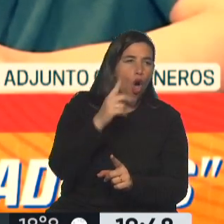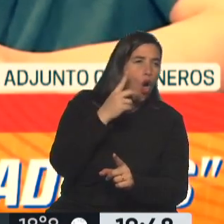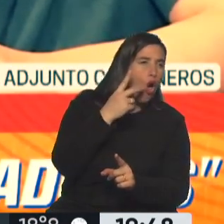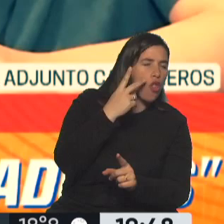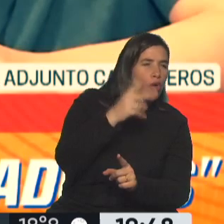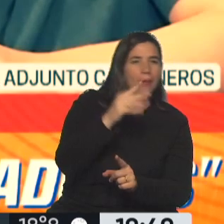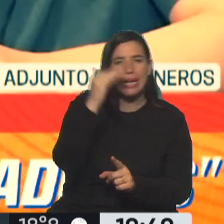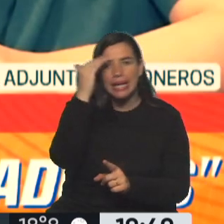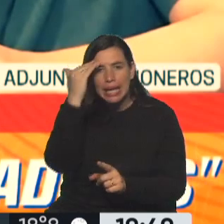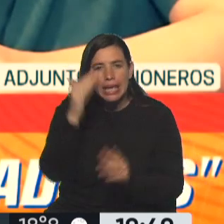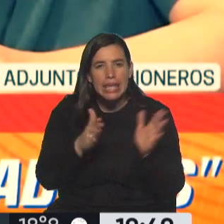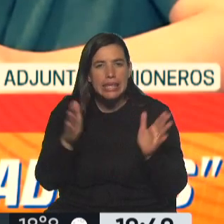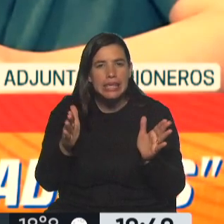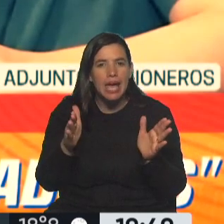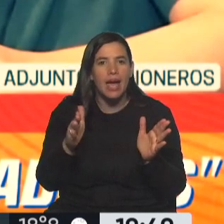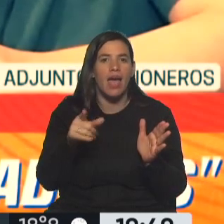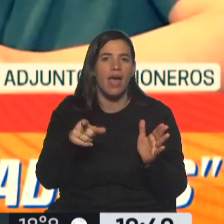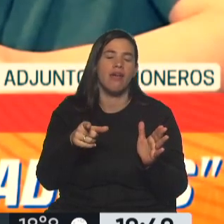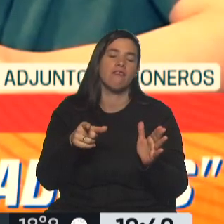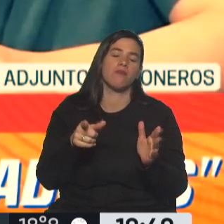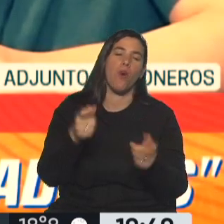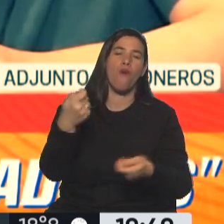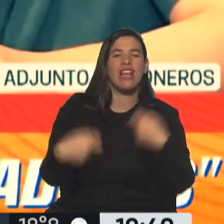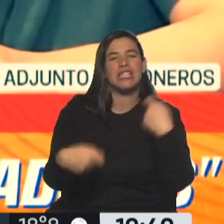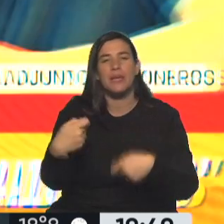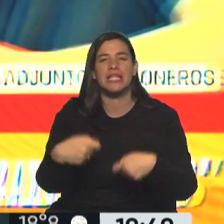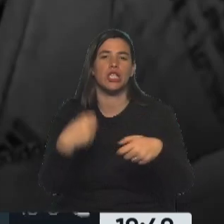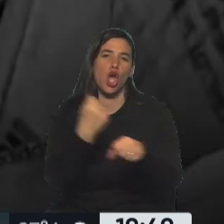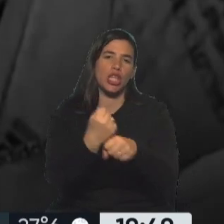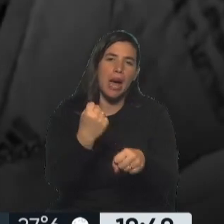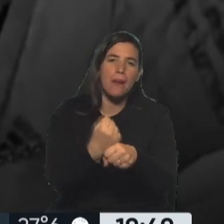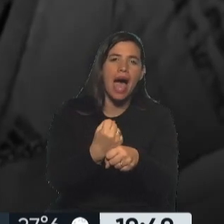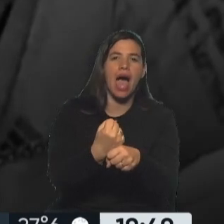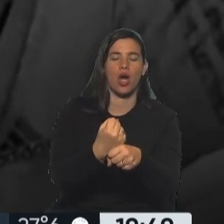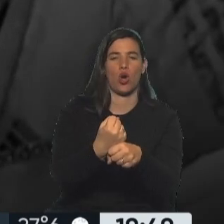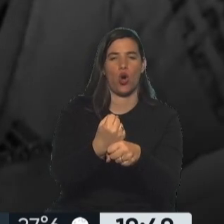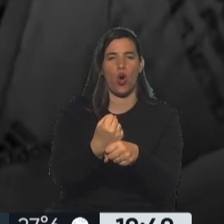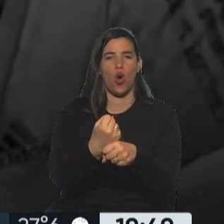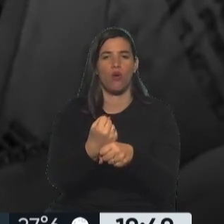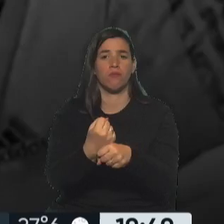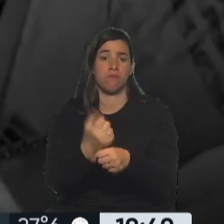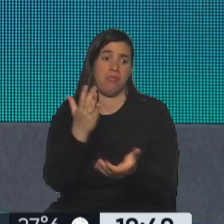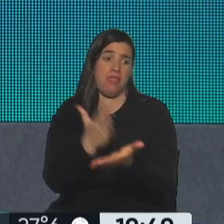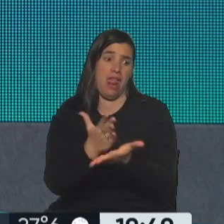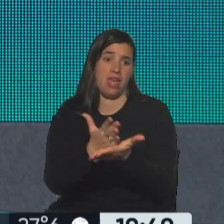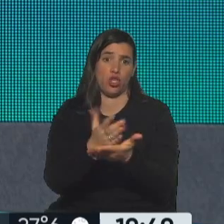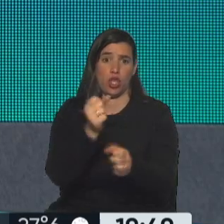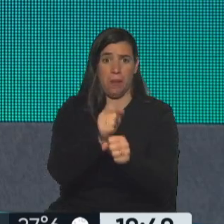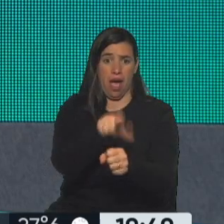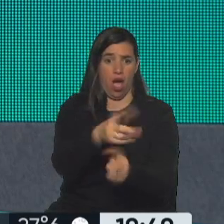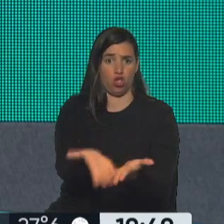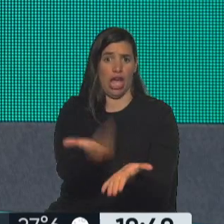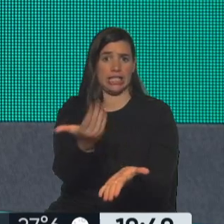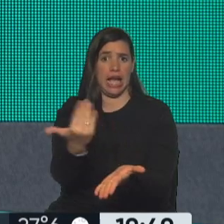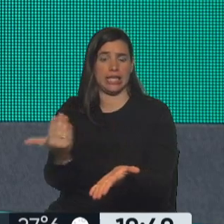ponerse en condiciones modernas. No entendí. Una de tus ideas es, hay que ver si Patricia gana y si Patricia lo pone en